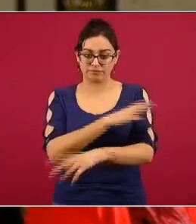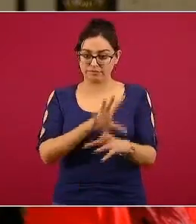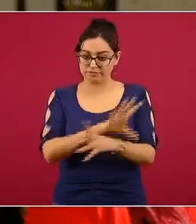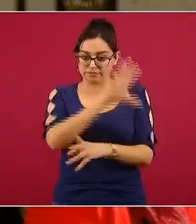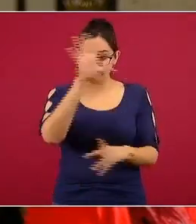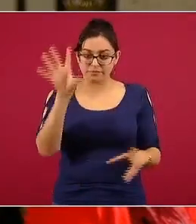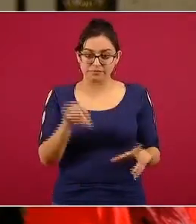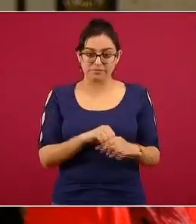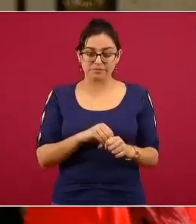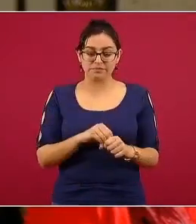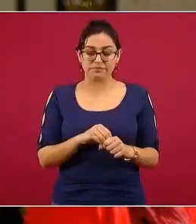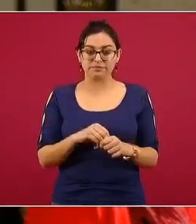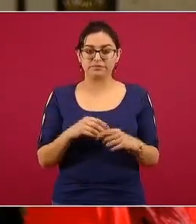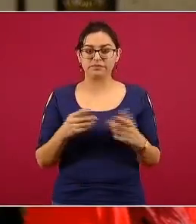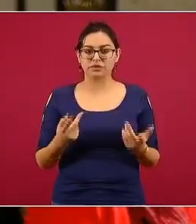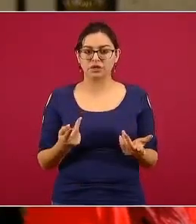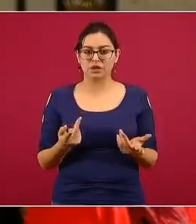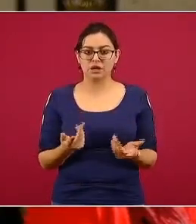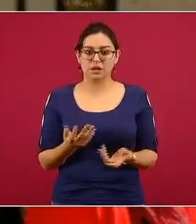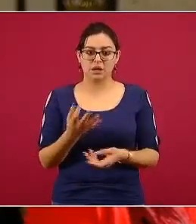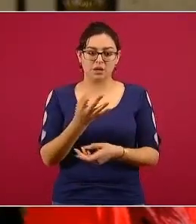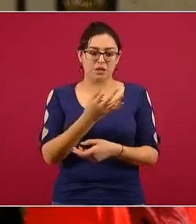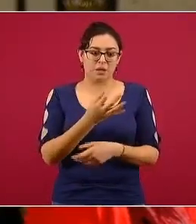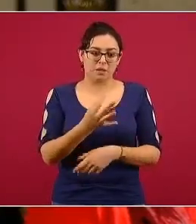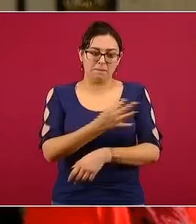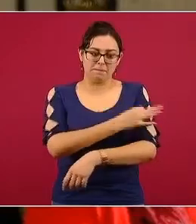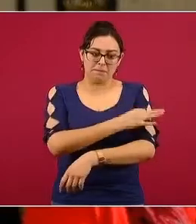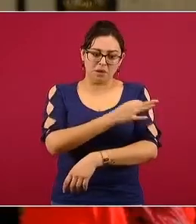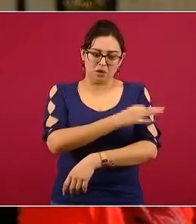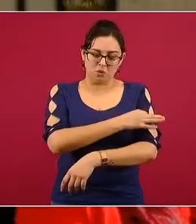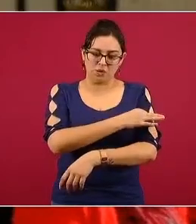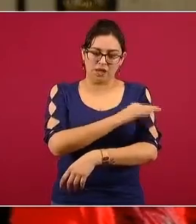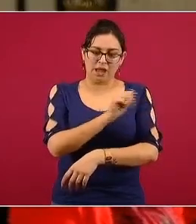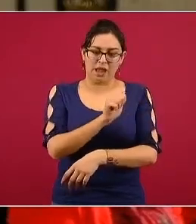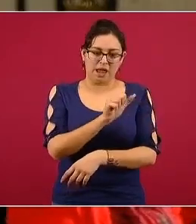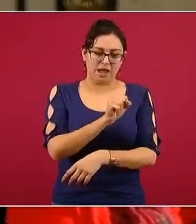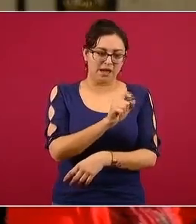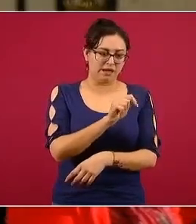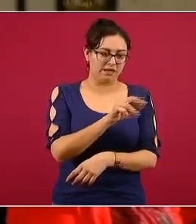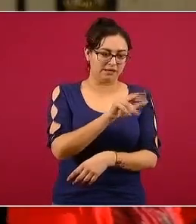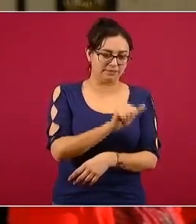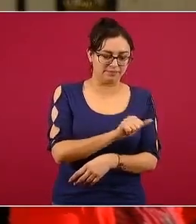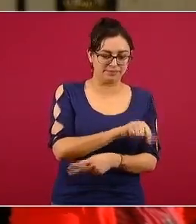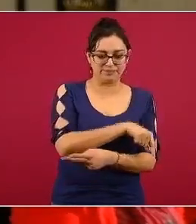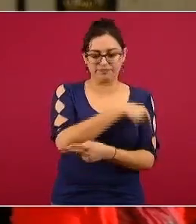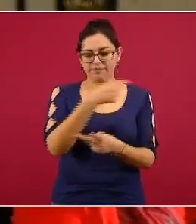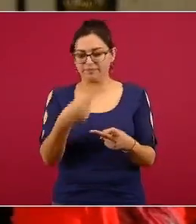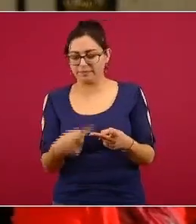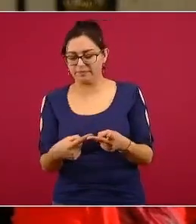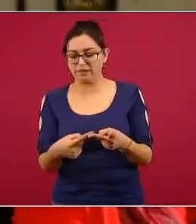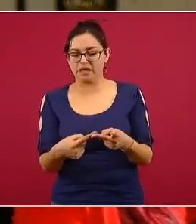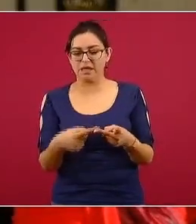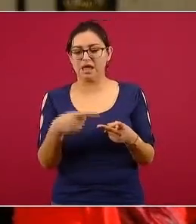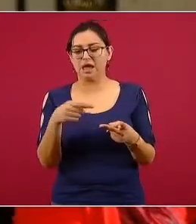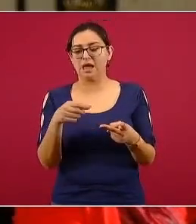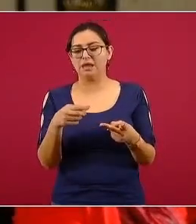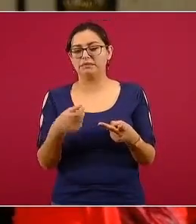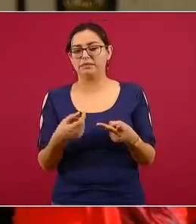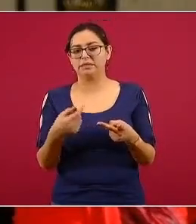la combinación de 2 vacunas, por ejemplo, AstraZeneca con Sputnik V o B,